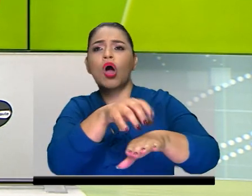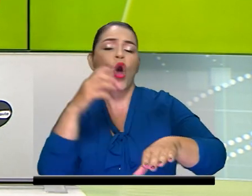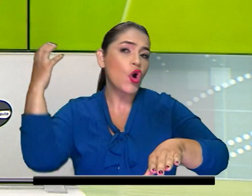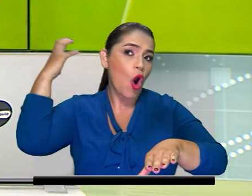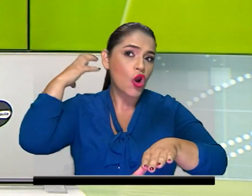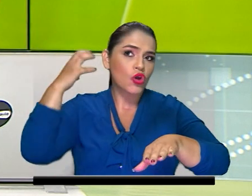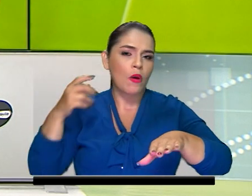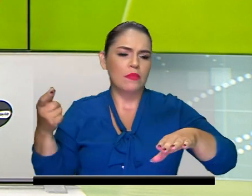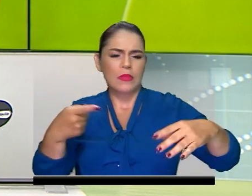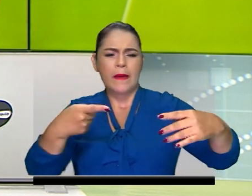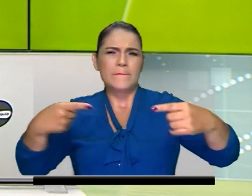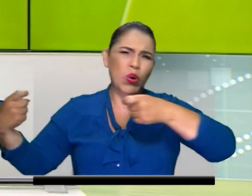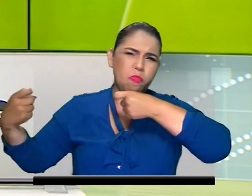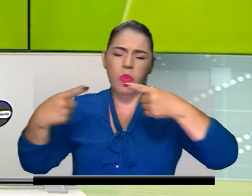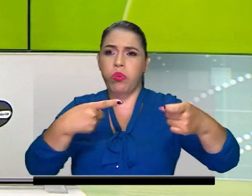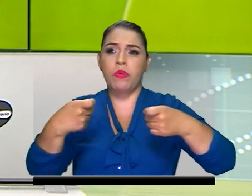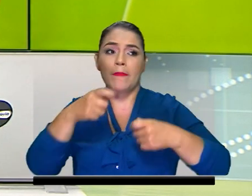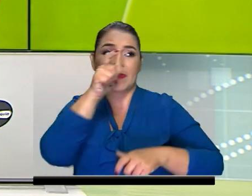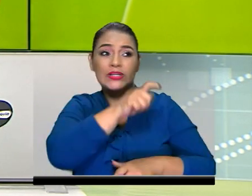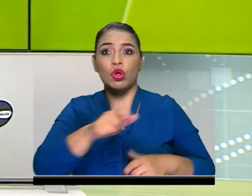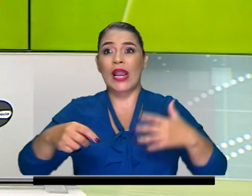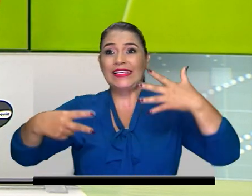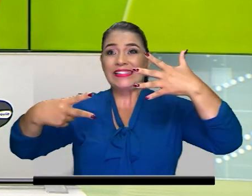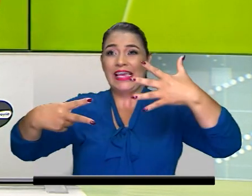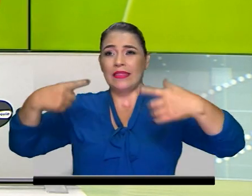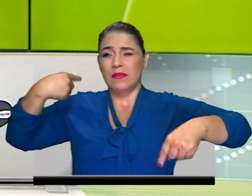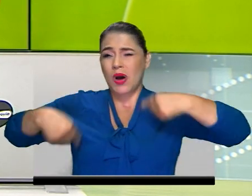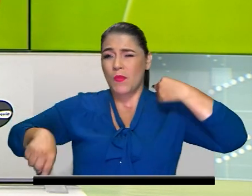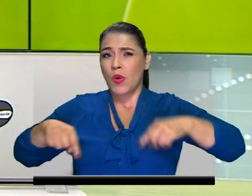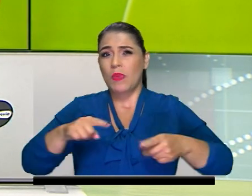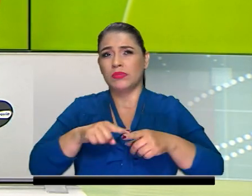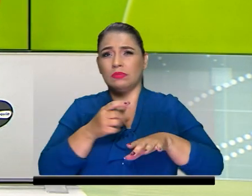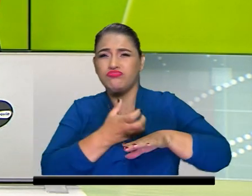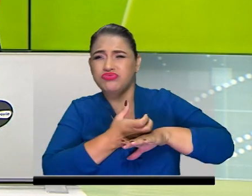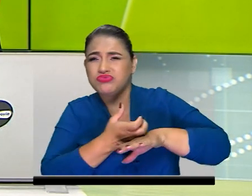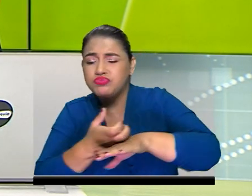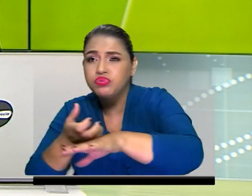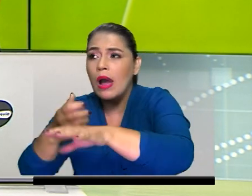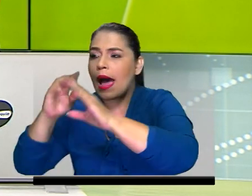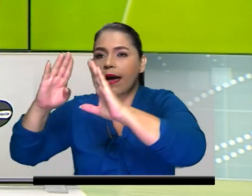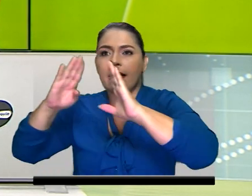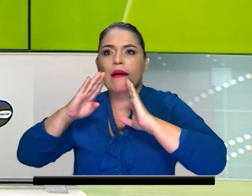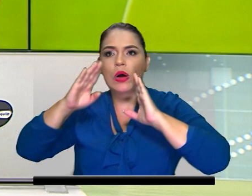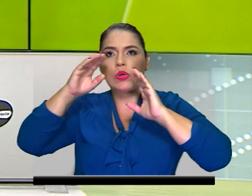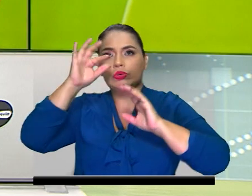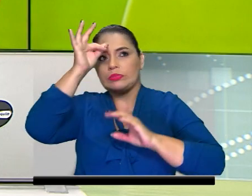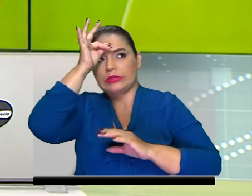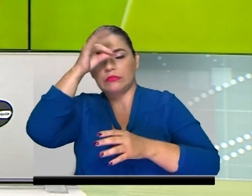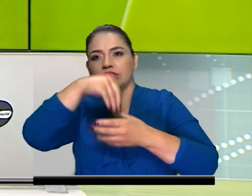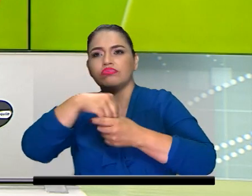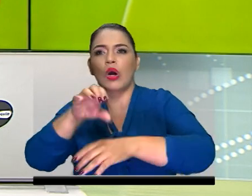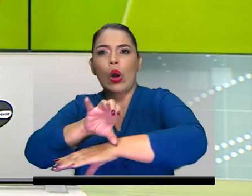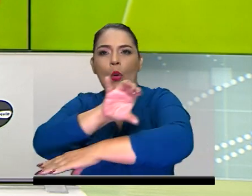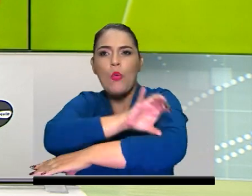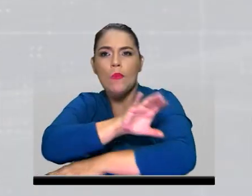uniformados respondieron el ataque, lo que les permitió salir del lugar para buscar atención en el hospital de